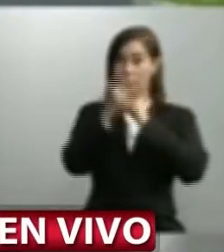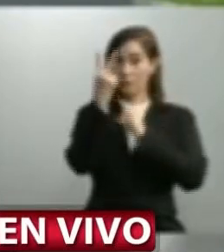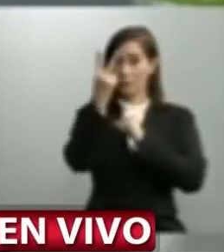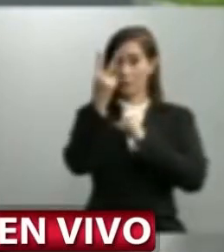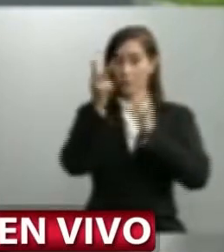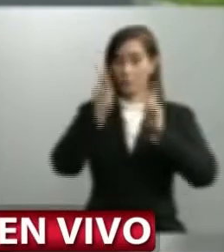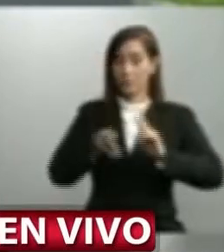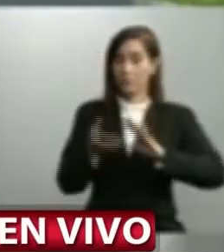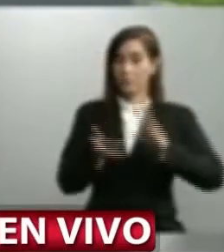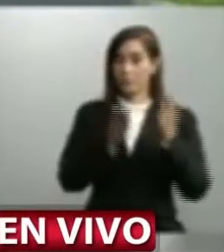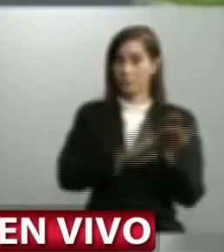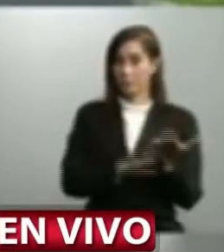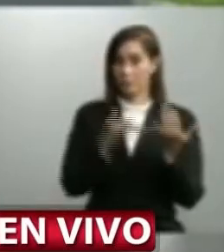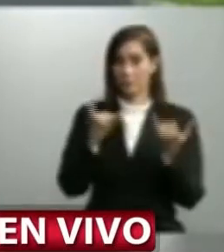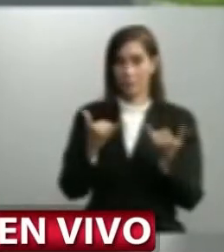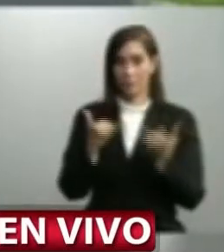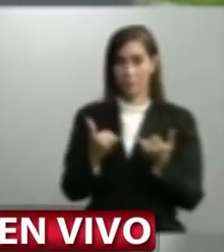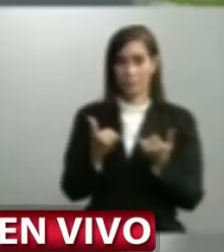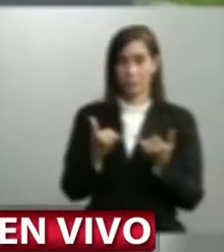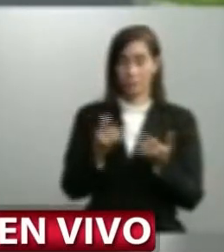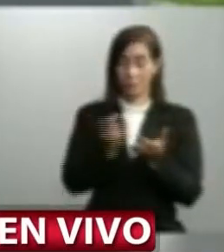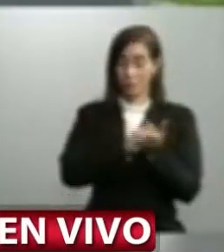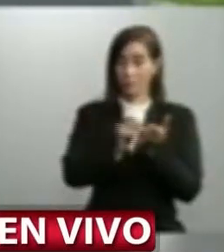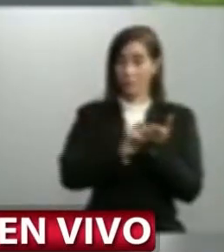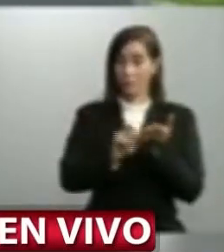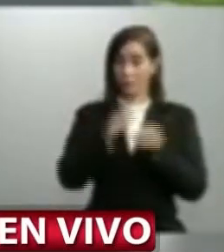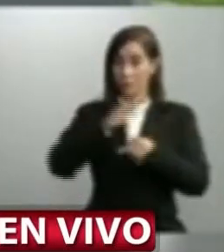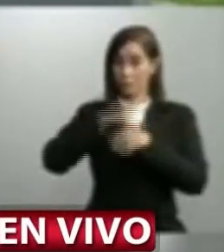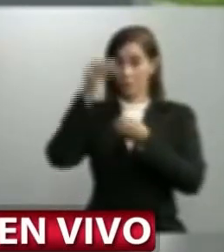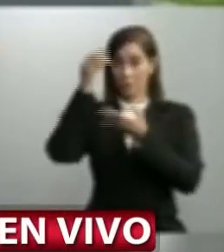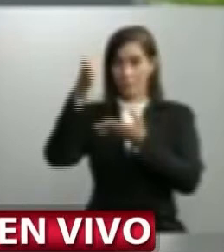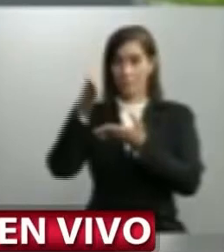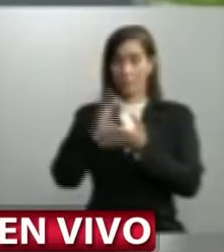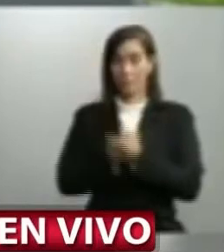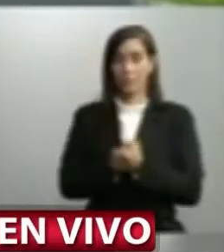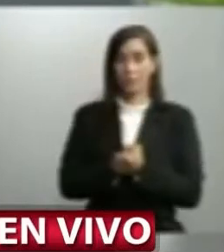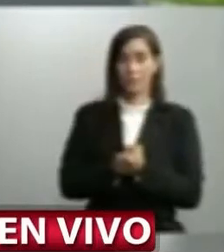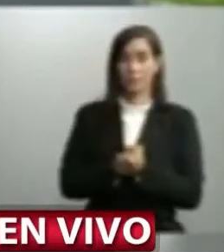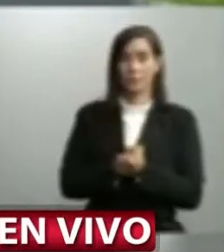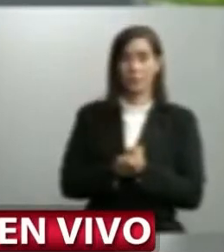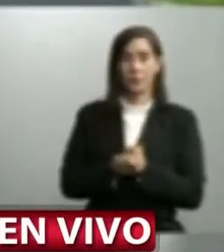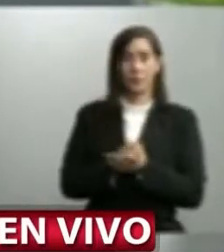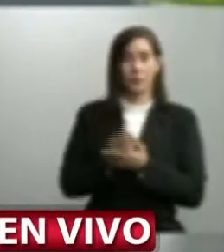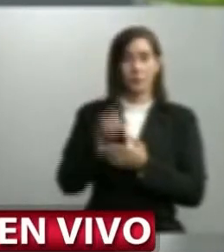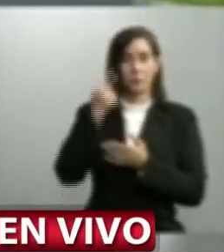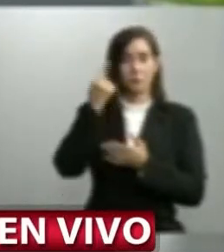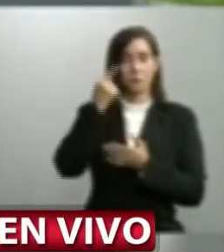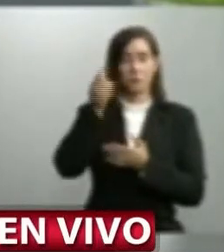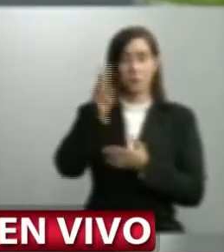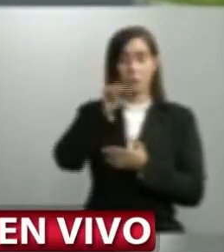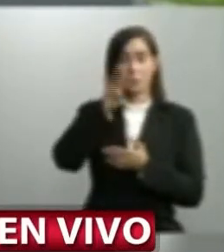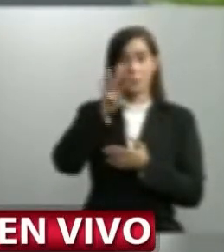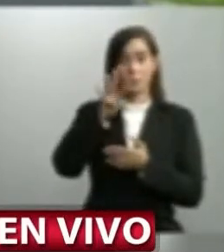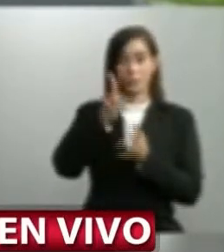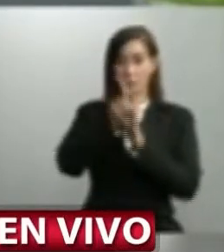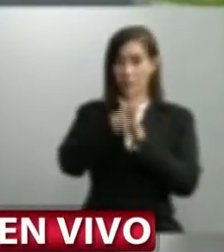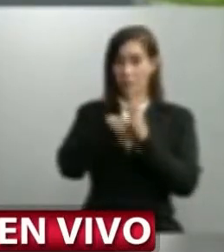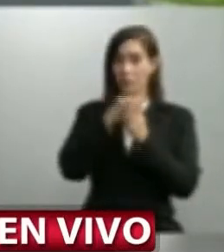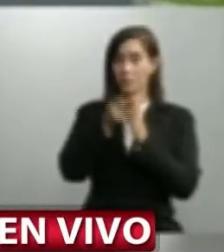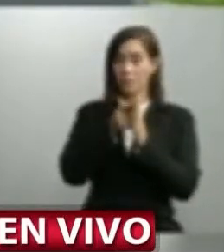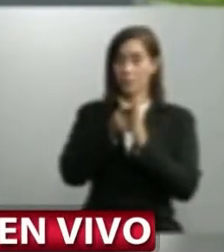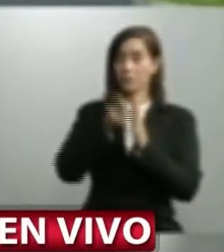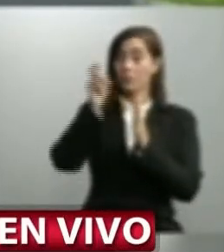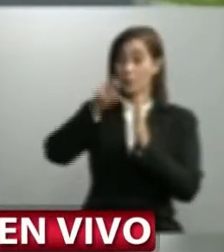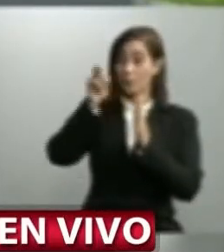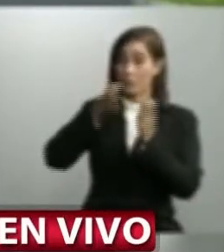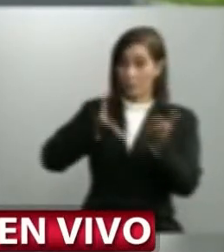de fallecimientos que han sido notificados. Que eso haya ocurrido en 24 horas, pues precisa de una